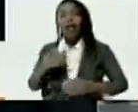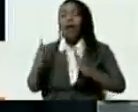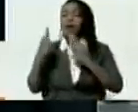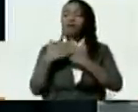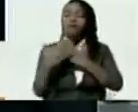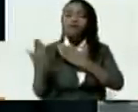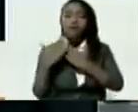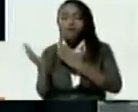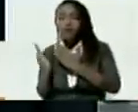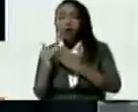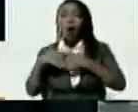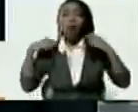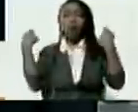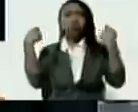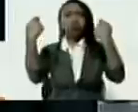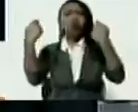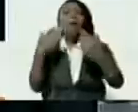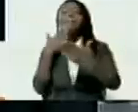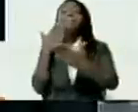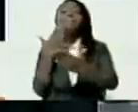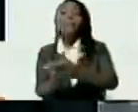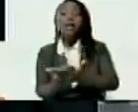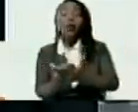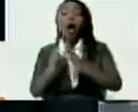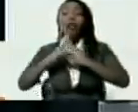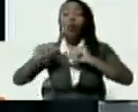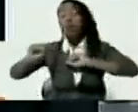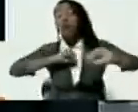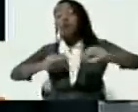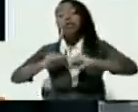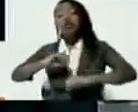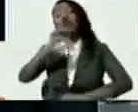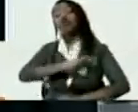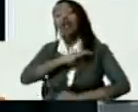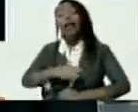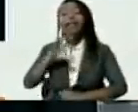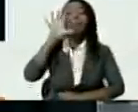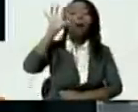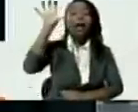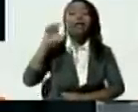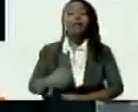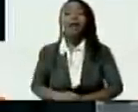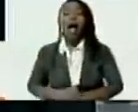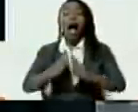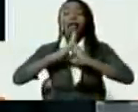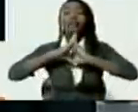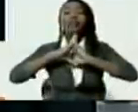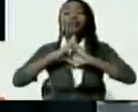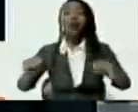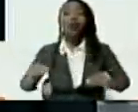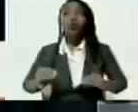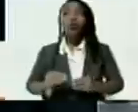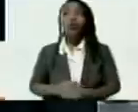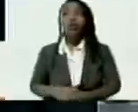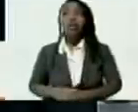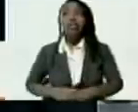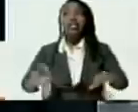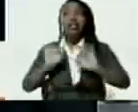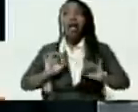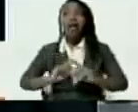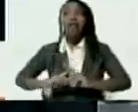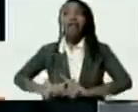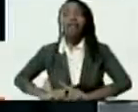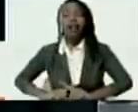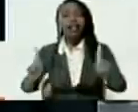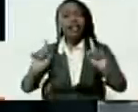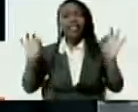populares, le pido a todos los movimientos sociales del país, a todos, sin distingo,